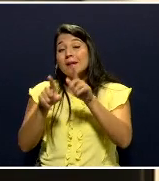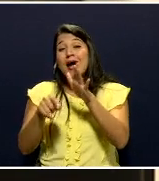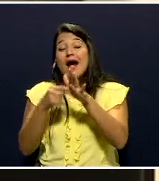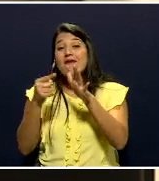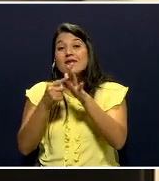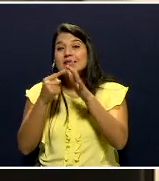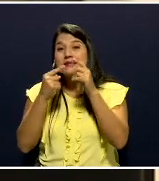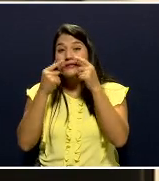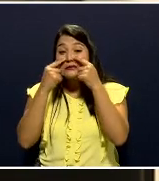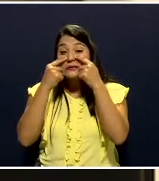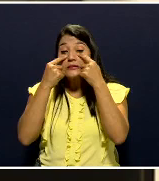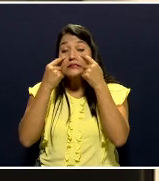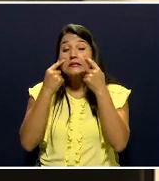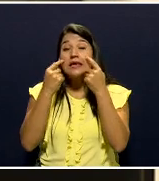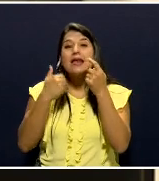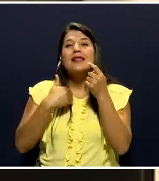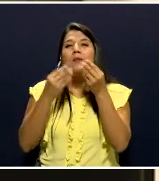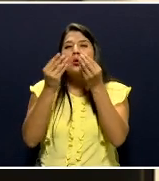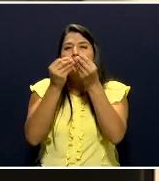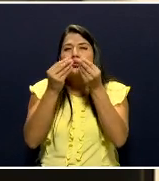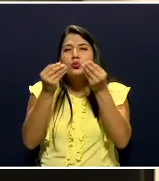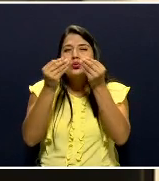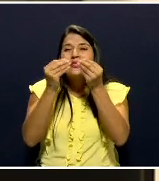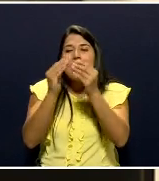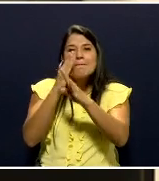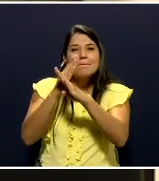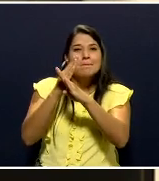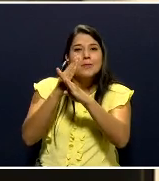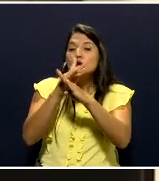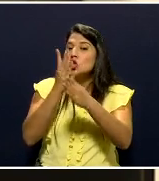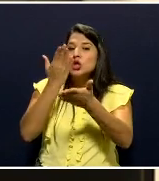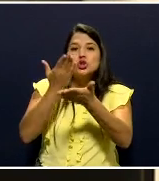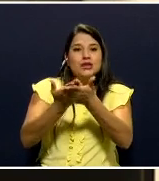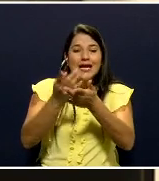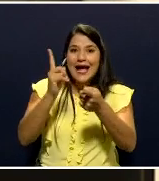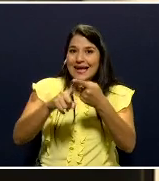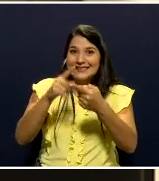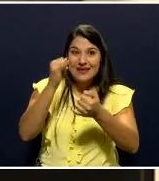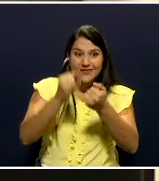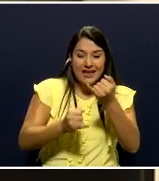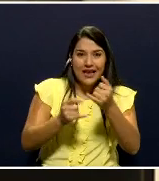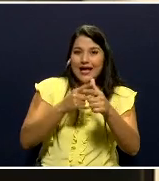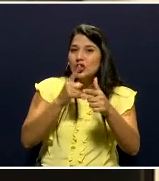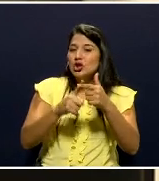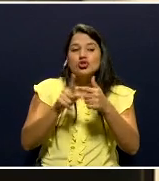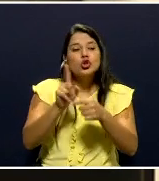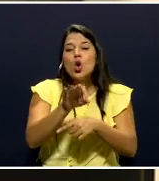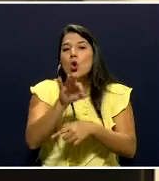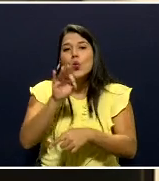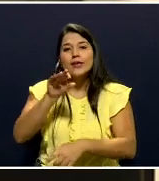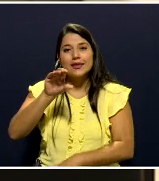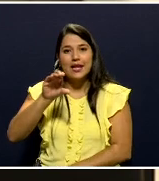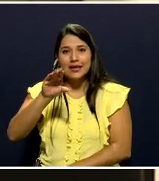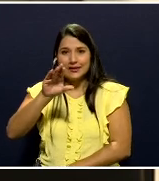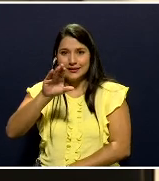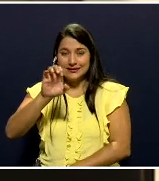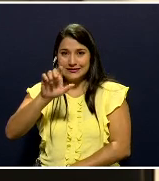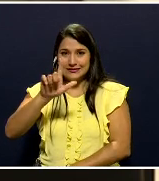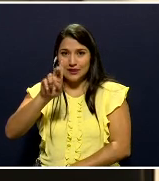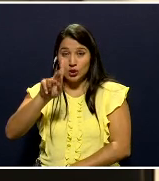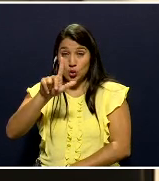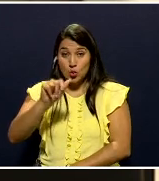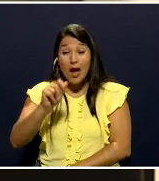en el tracto respiratorio superior, y no llegan hasta la célula que tienen que infectar. Por eso es que la dosis desinfectante tiene que ser